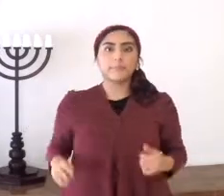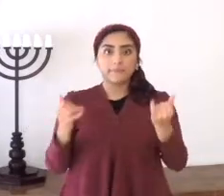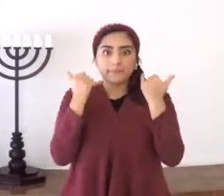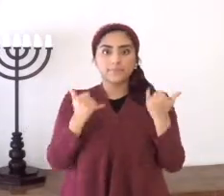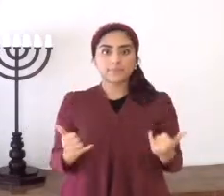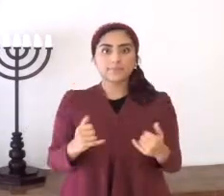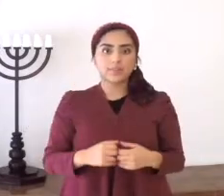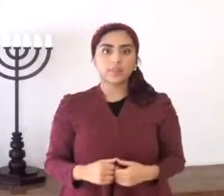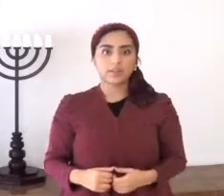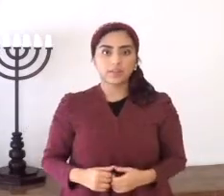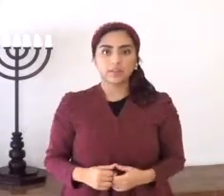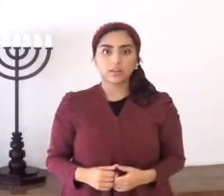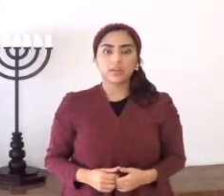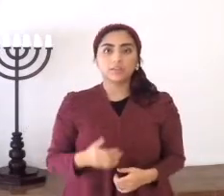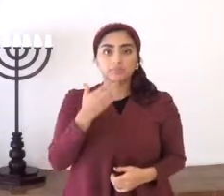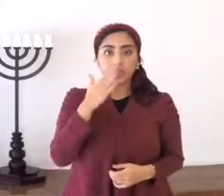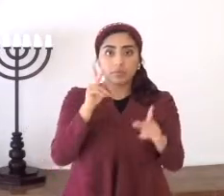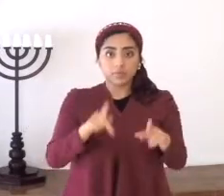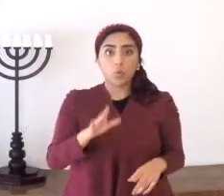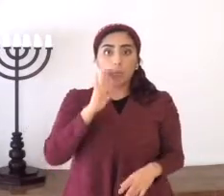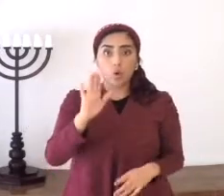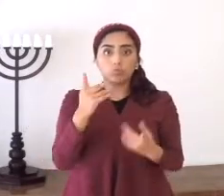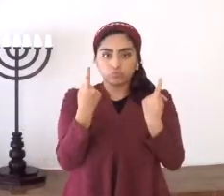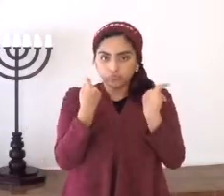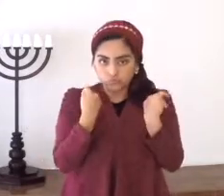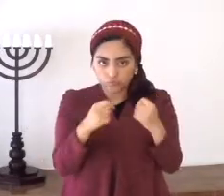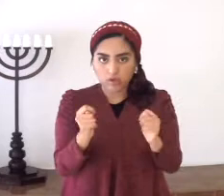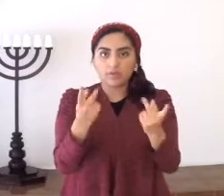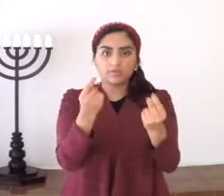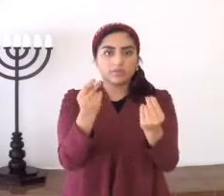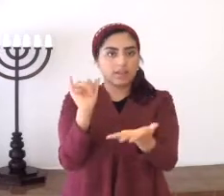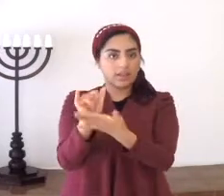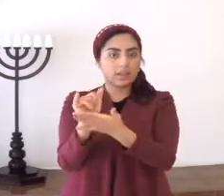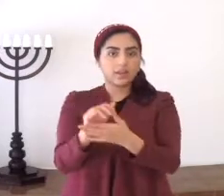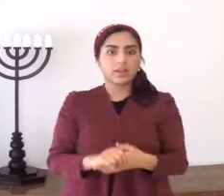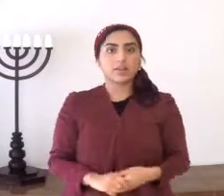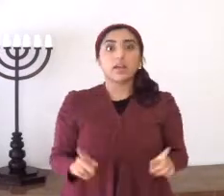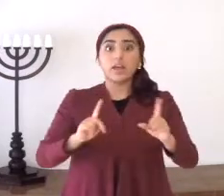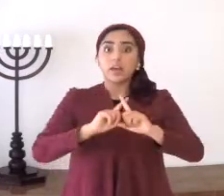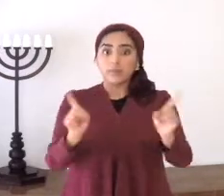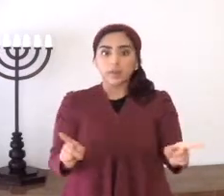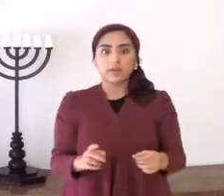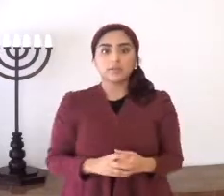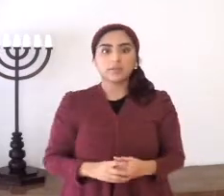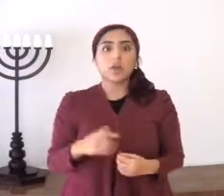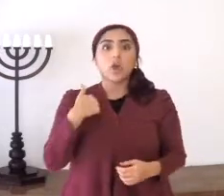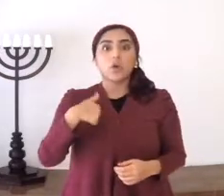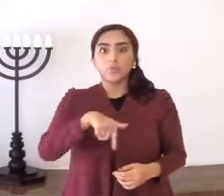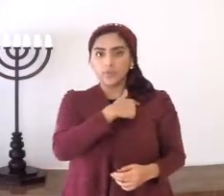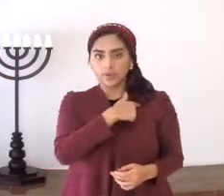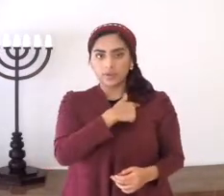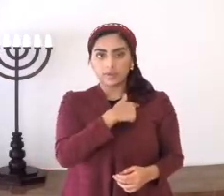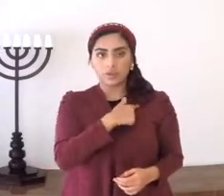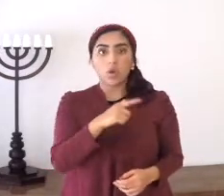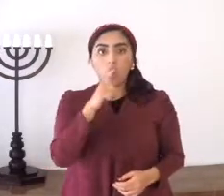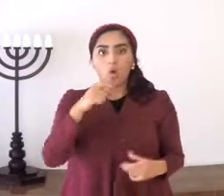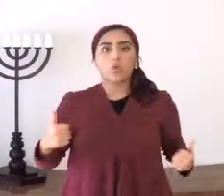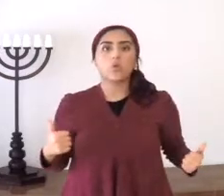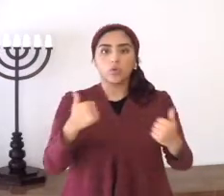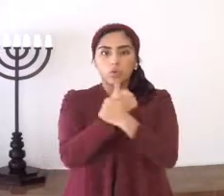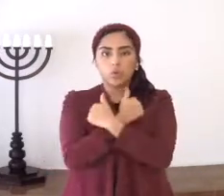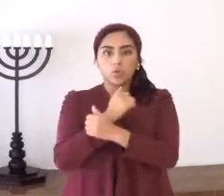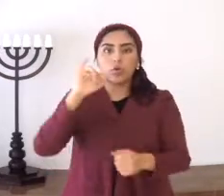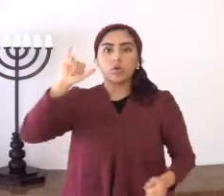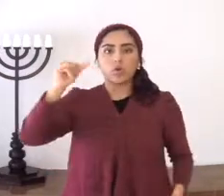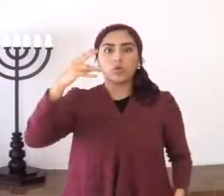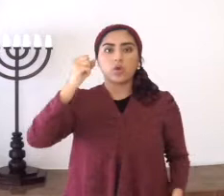Yahshua HaMashiach. Ahora, los enemigos van a tratar de hacer eso, pero